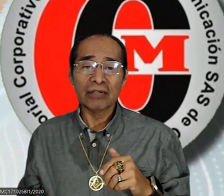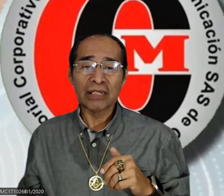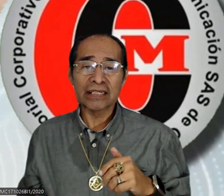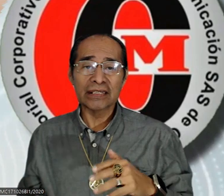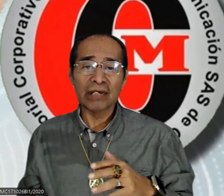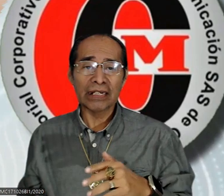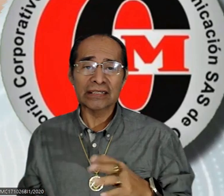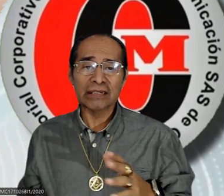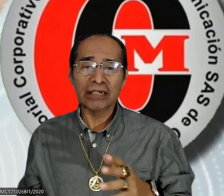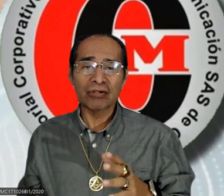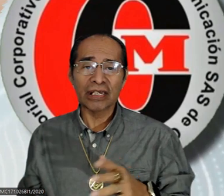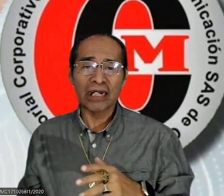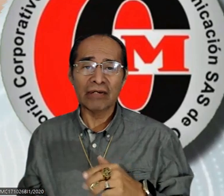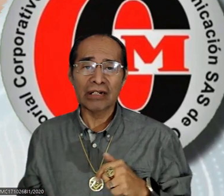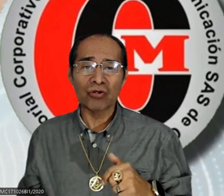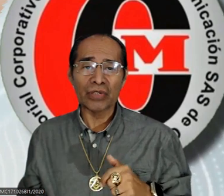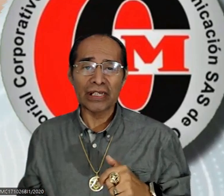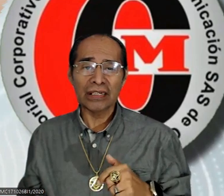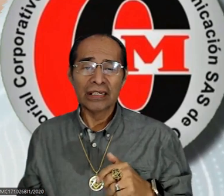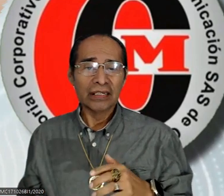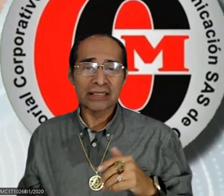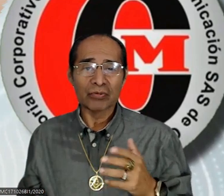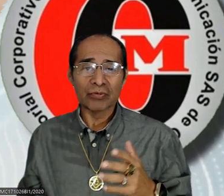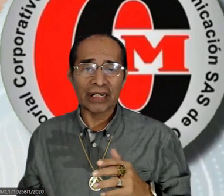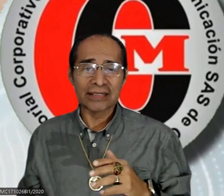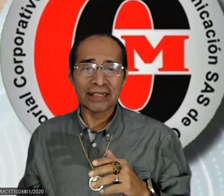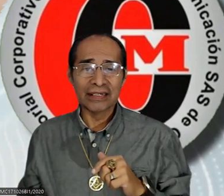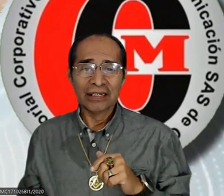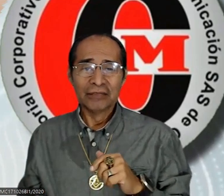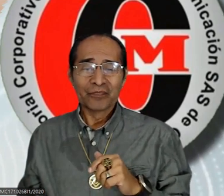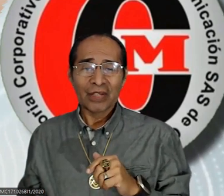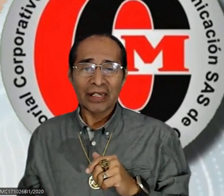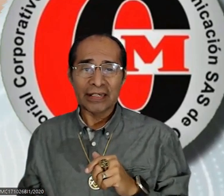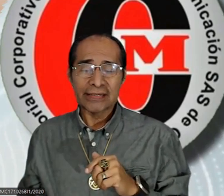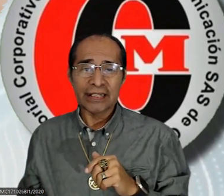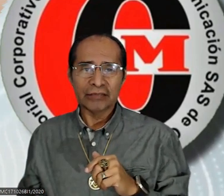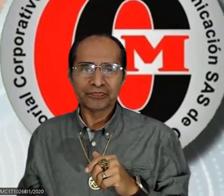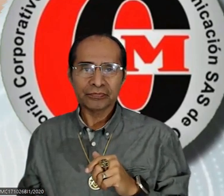horas, nada más entraban, estaban, creo que llegaban, comían y se volvían a salir.